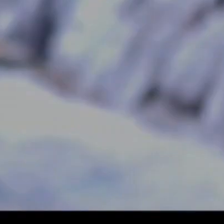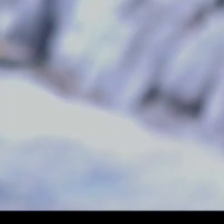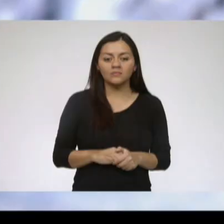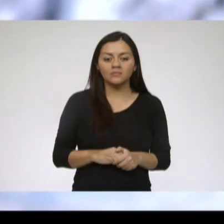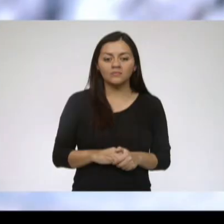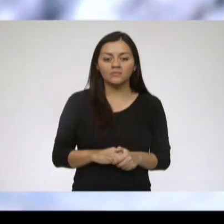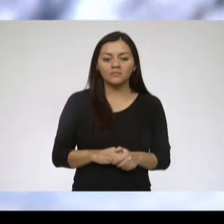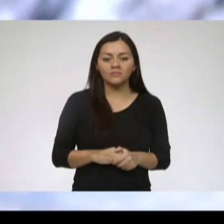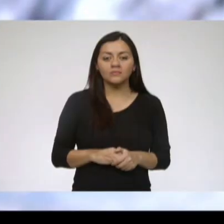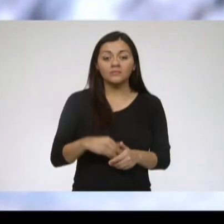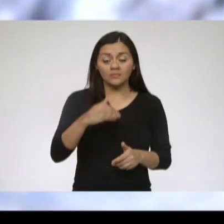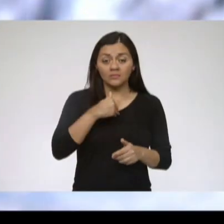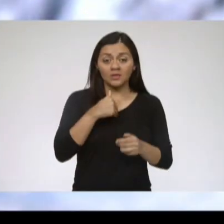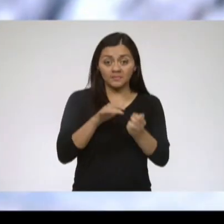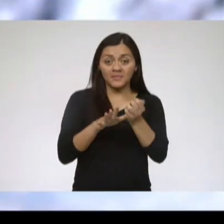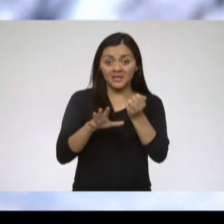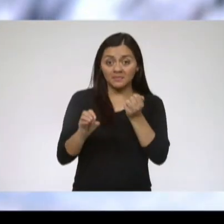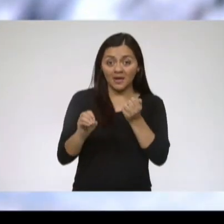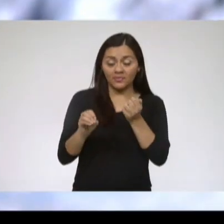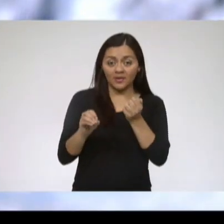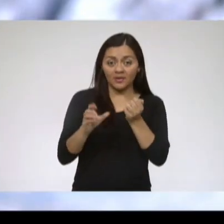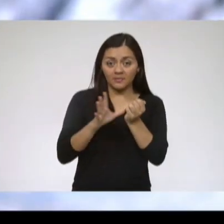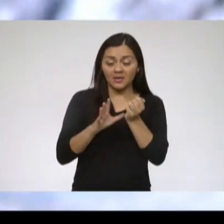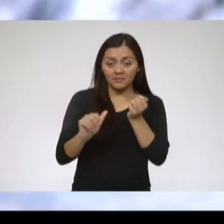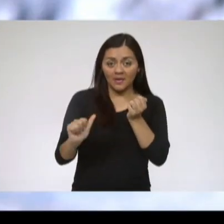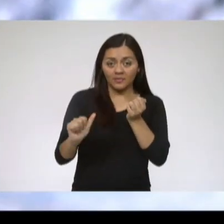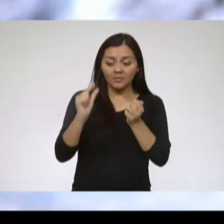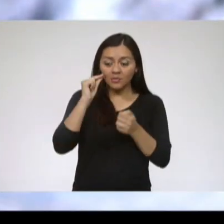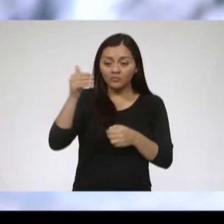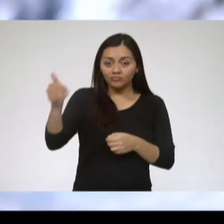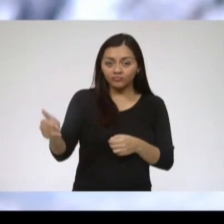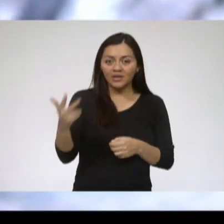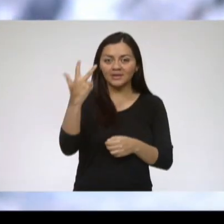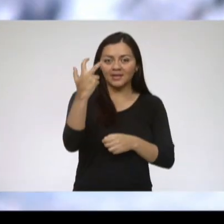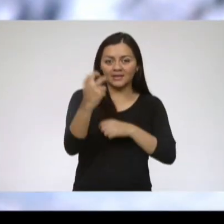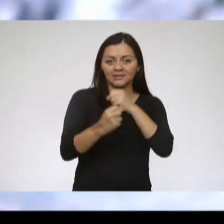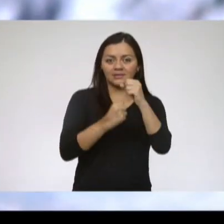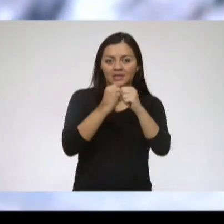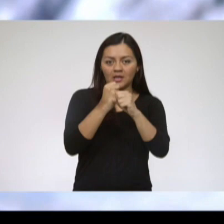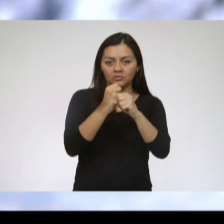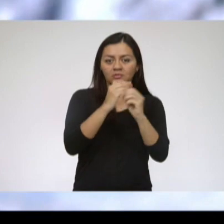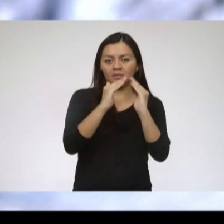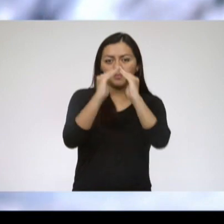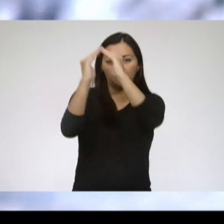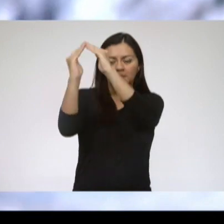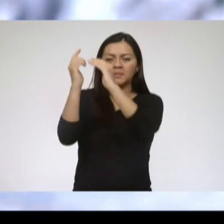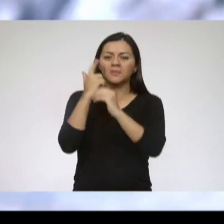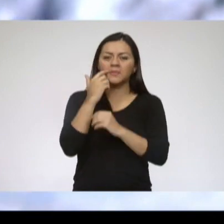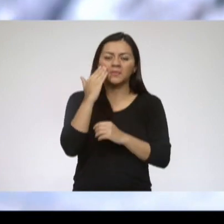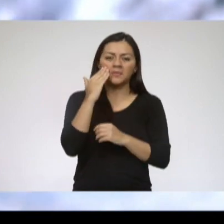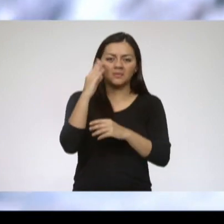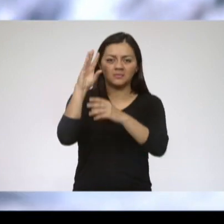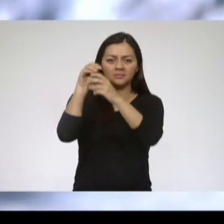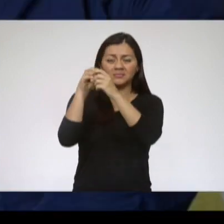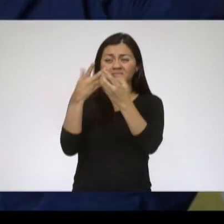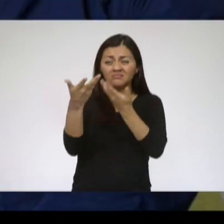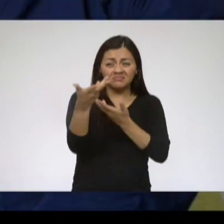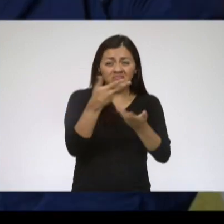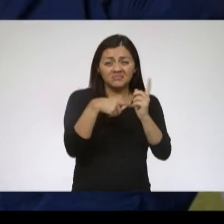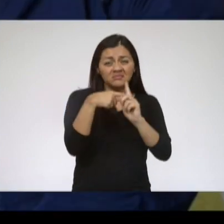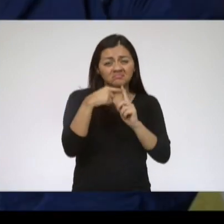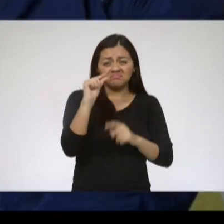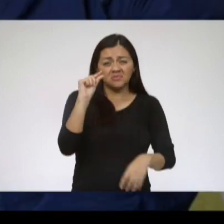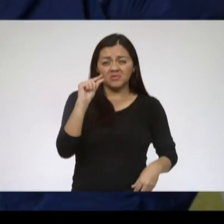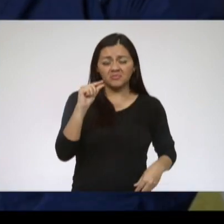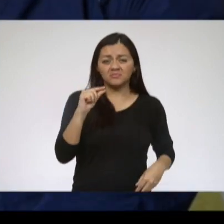También una hermana menor que tiene 13 años, vive con mis papás y no es mucha la relación entre ella. Tengo